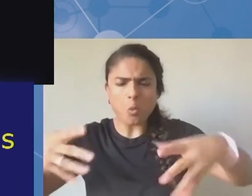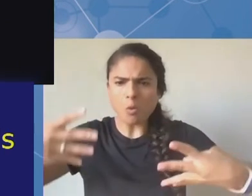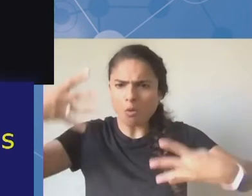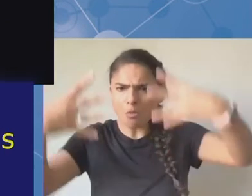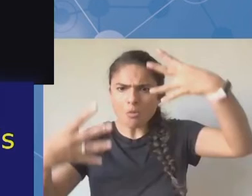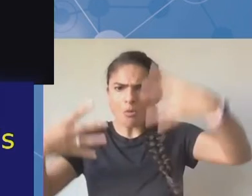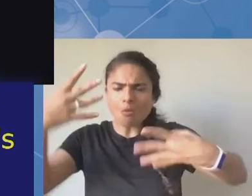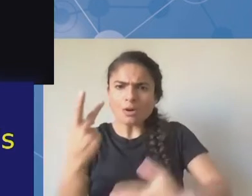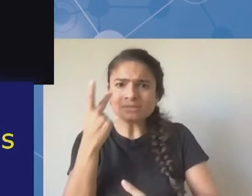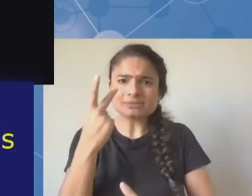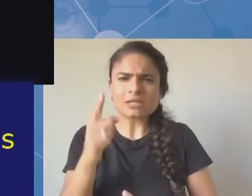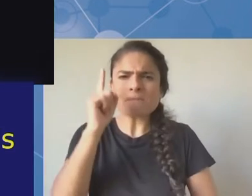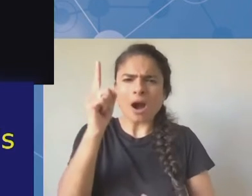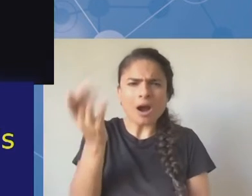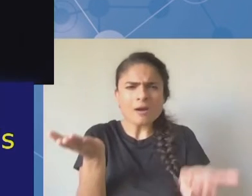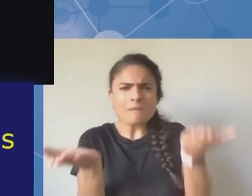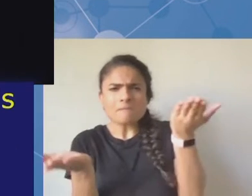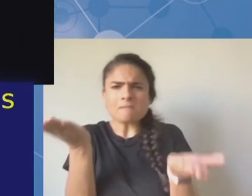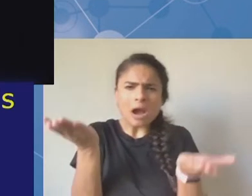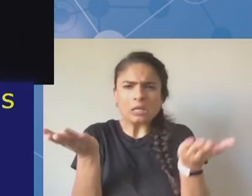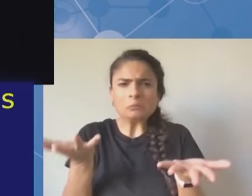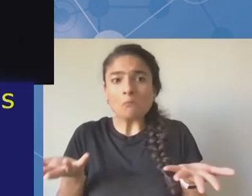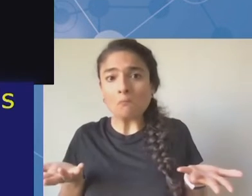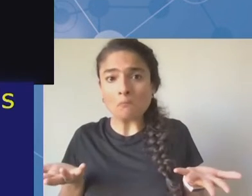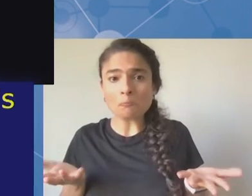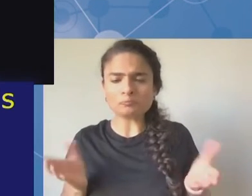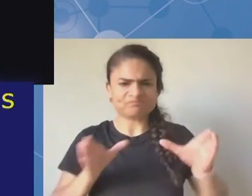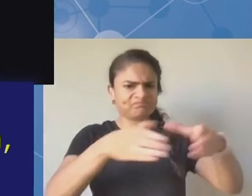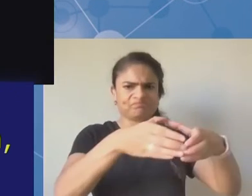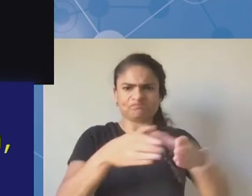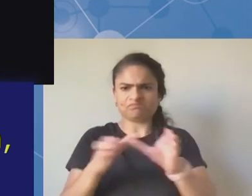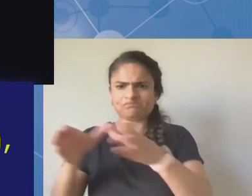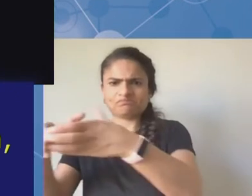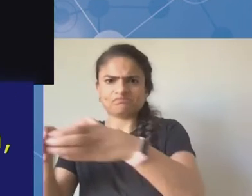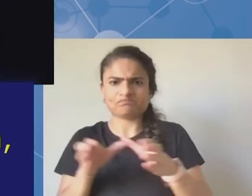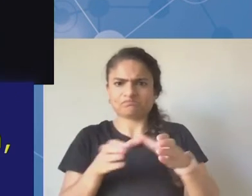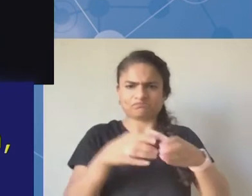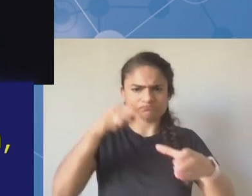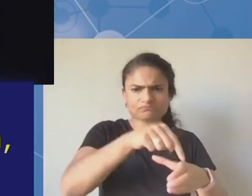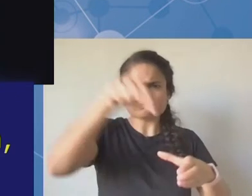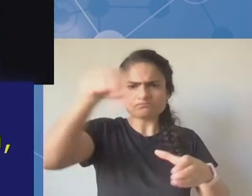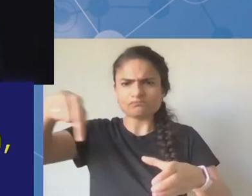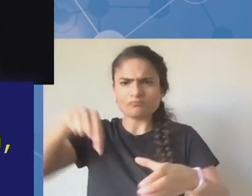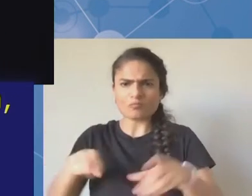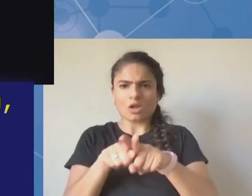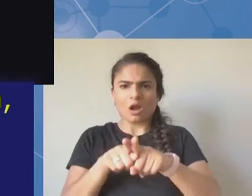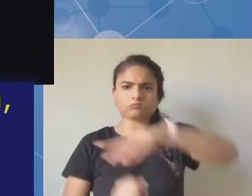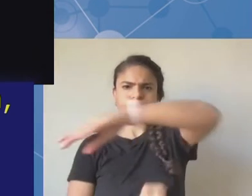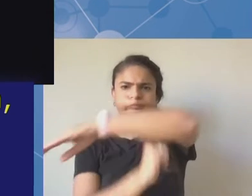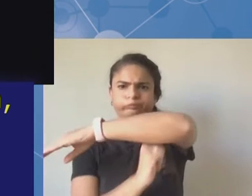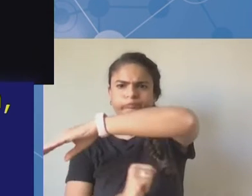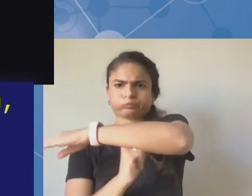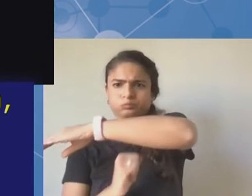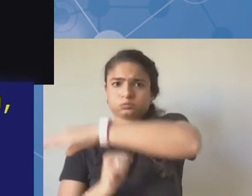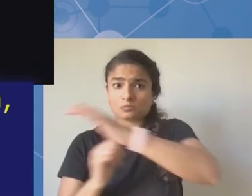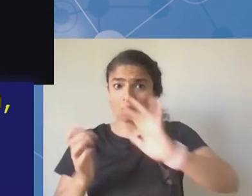Internet todavía no está totalmente abierto, no es totalmente democrático. Debemos crear